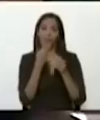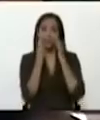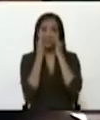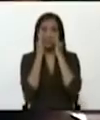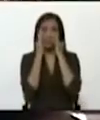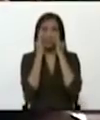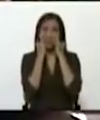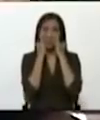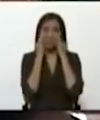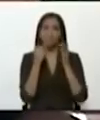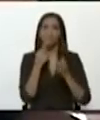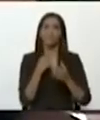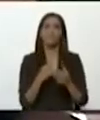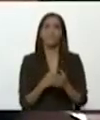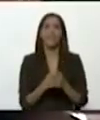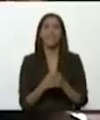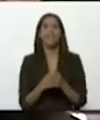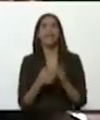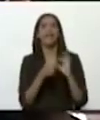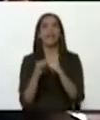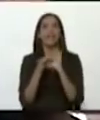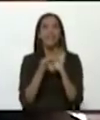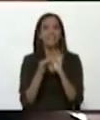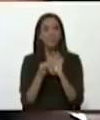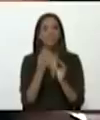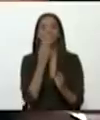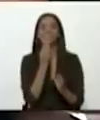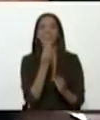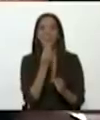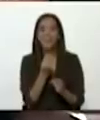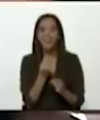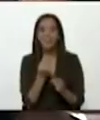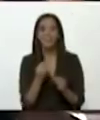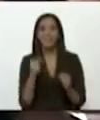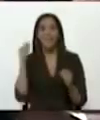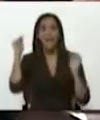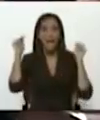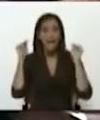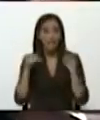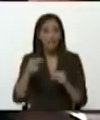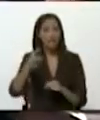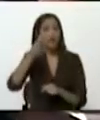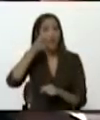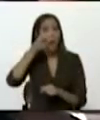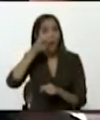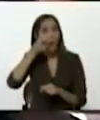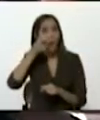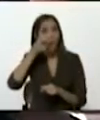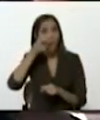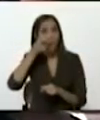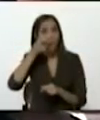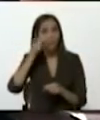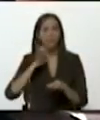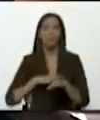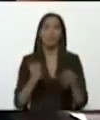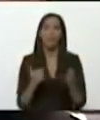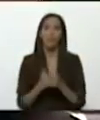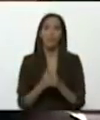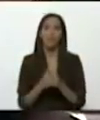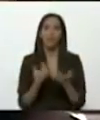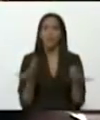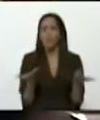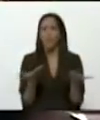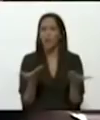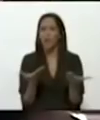aquí también dice una cosa más, la relación de israelíes. Que a esto hay que ponerle ojo. Porque los israelíes, ¿cuál era el papel de los